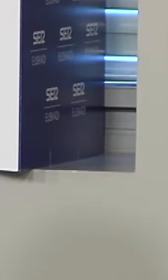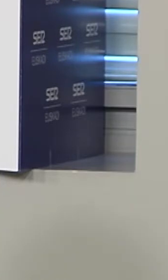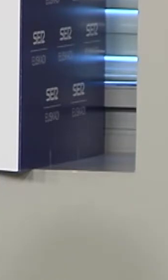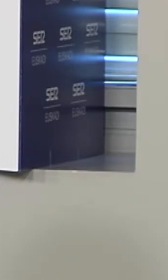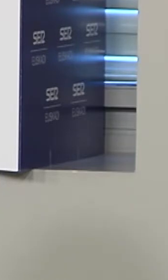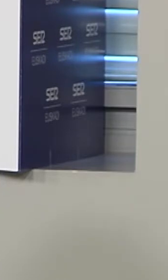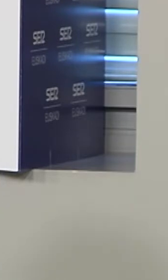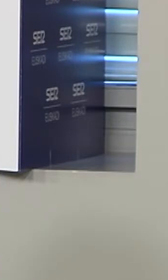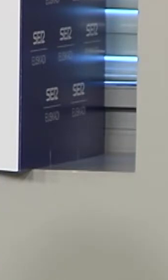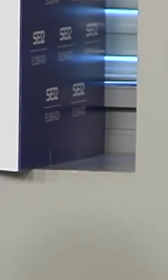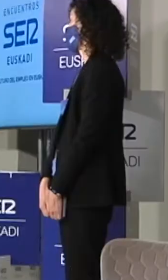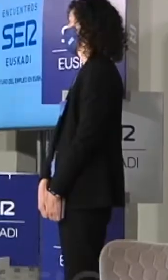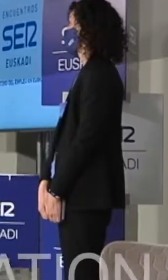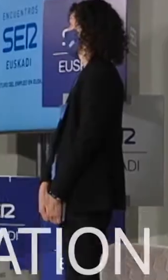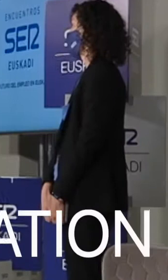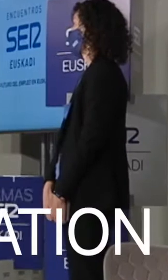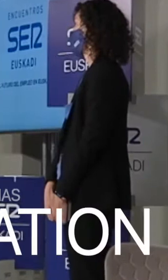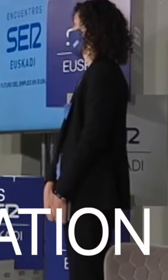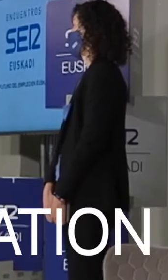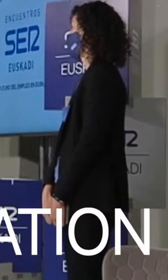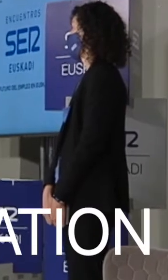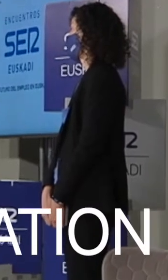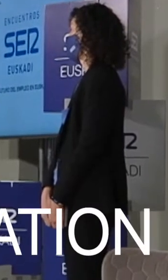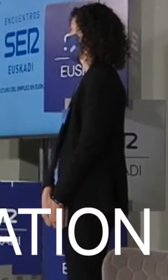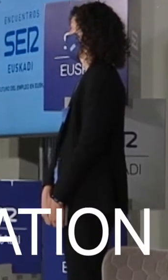programa de gobierno y de esta estrategia.